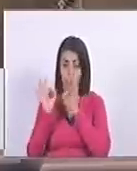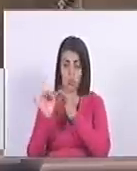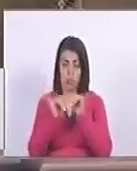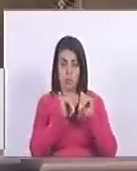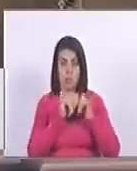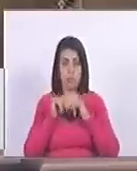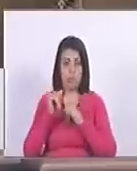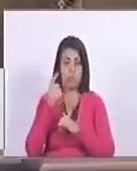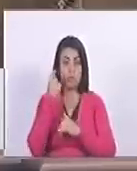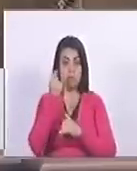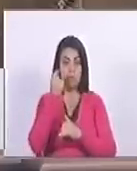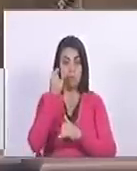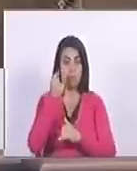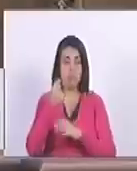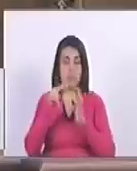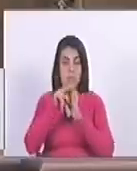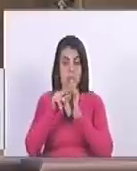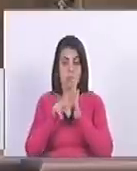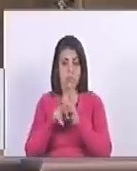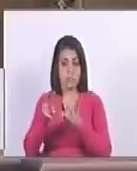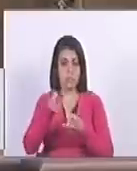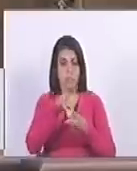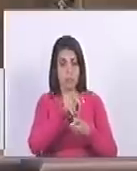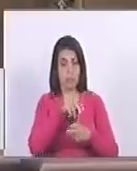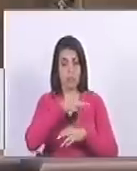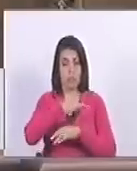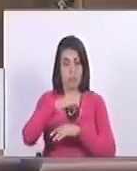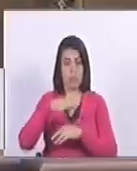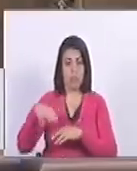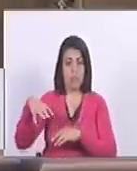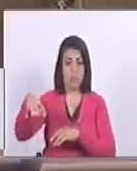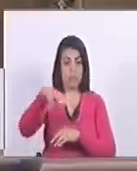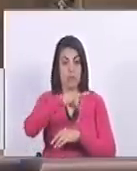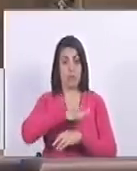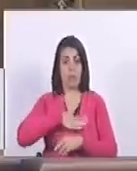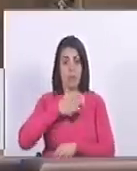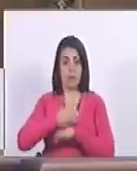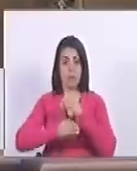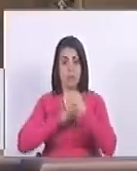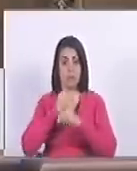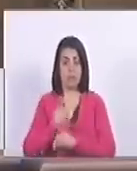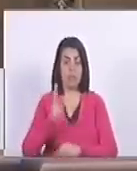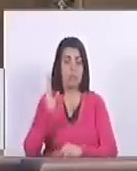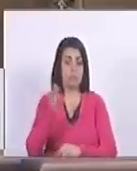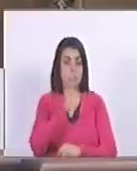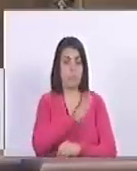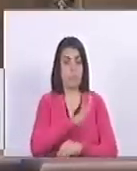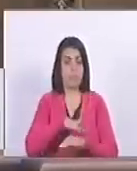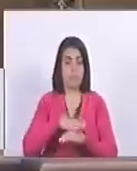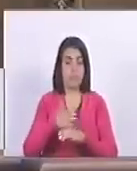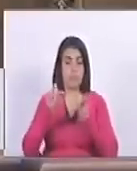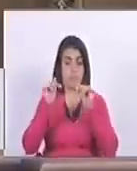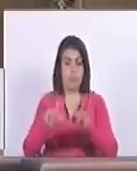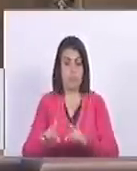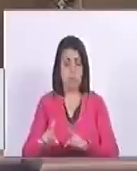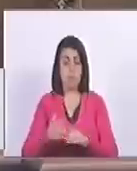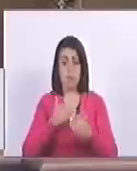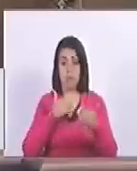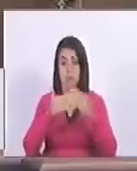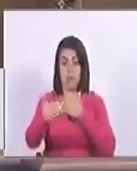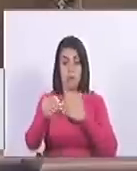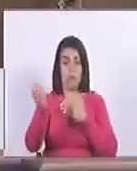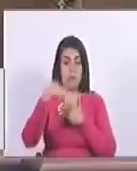proporcionalidad. Ninguna norma tributaria estatal o municipal podrá establecer sanciones que excedan los